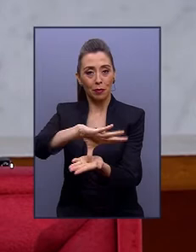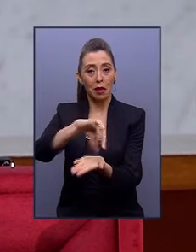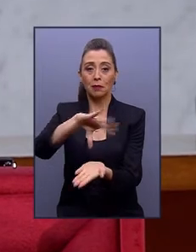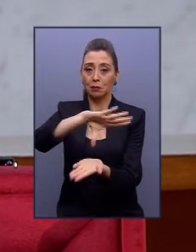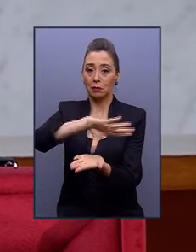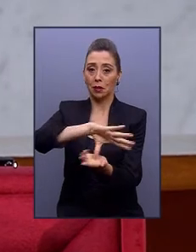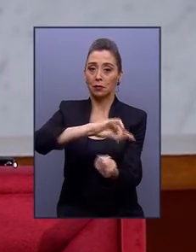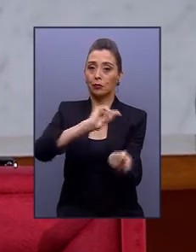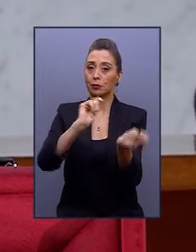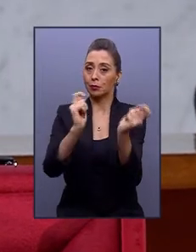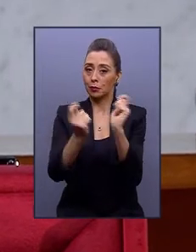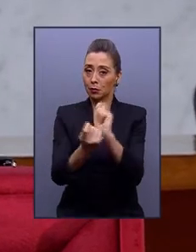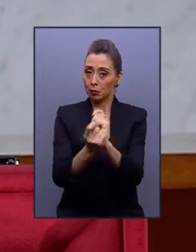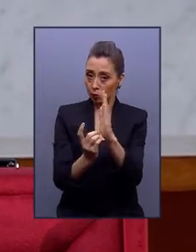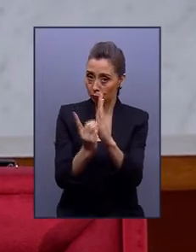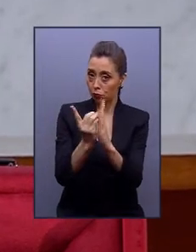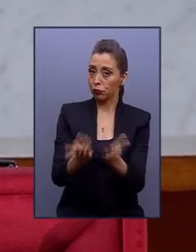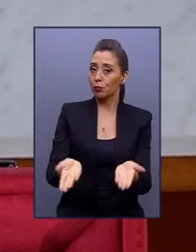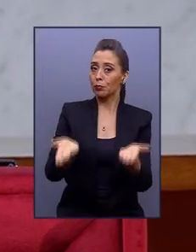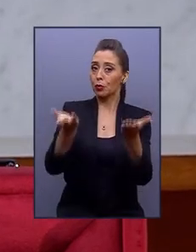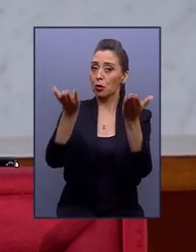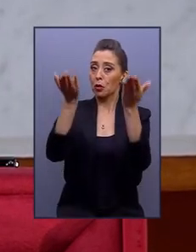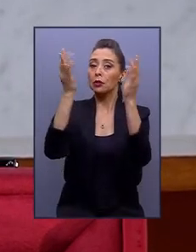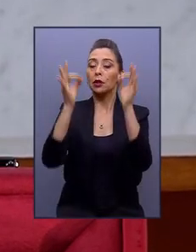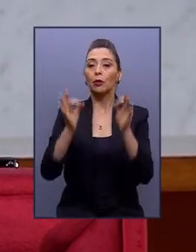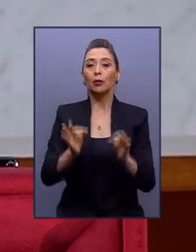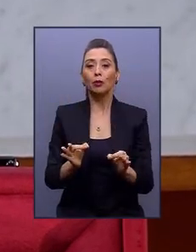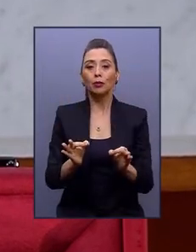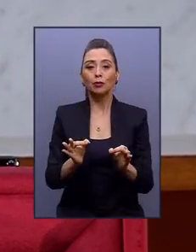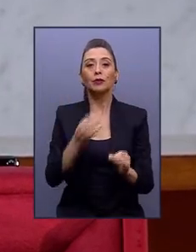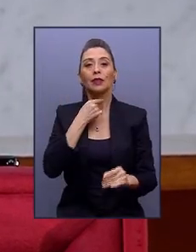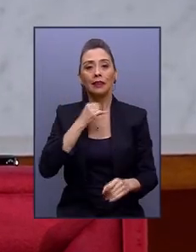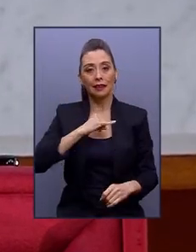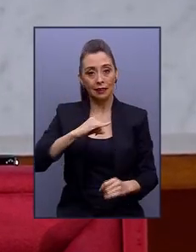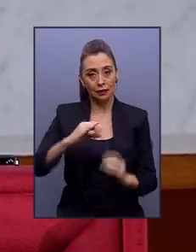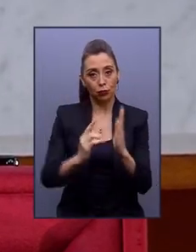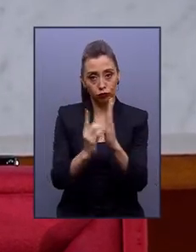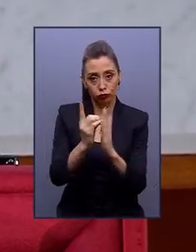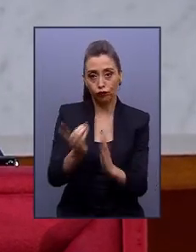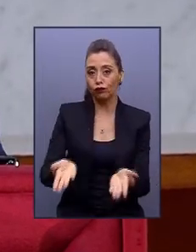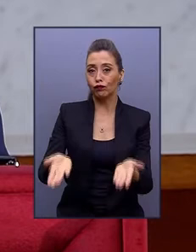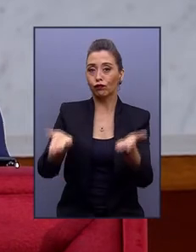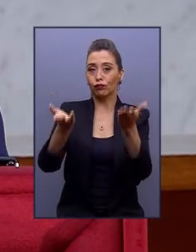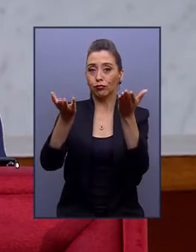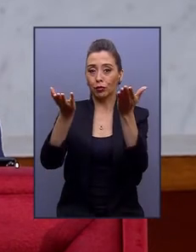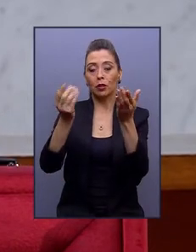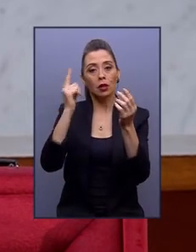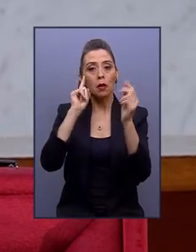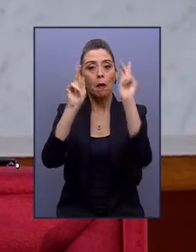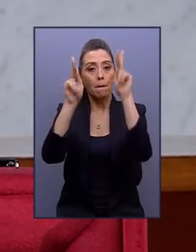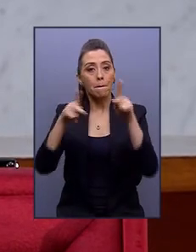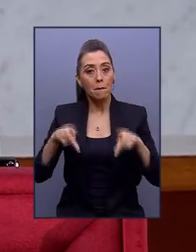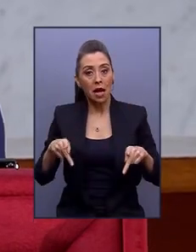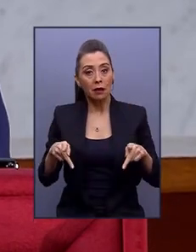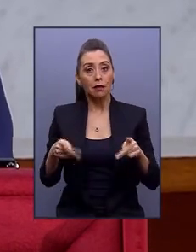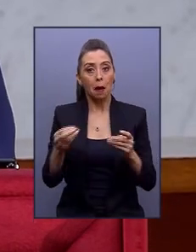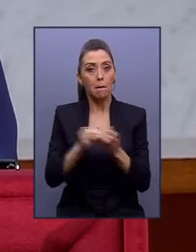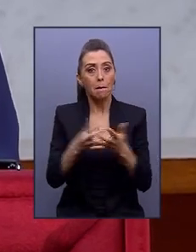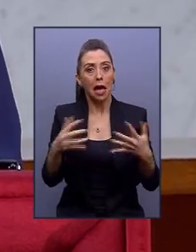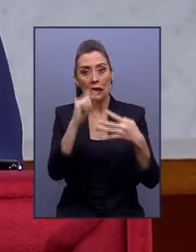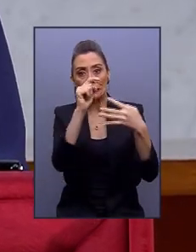que se transforma, que progresa, y que justamente porque quiere seguir progresando, se ha puesto metas cada vez más